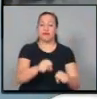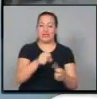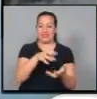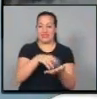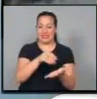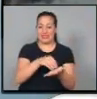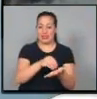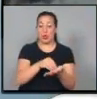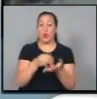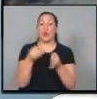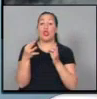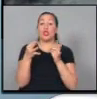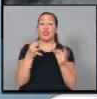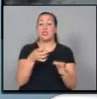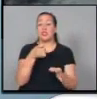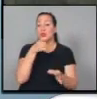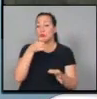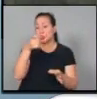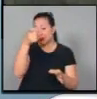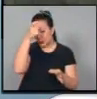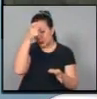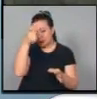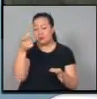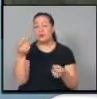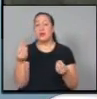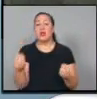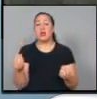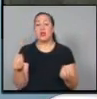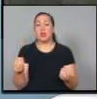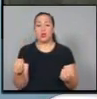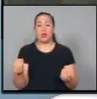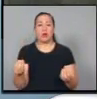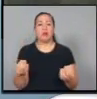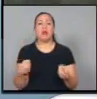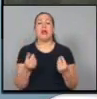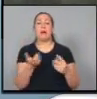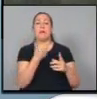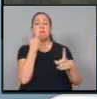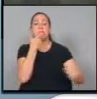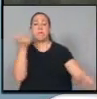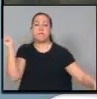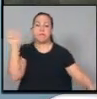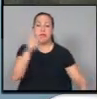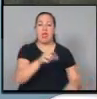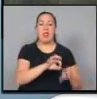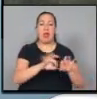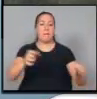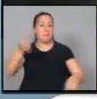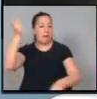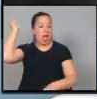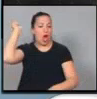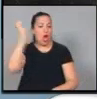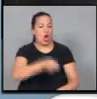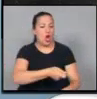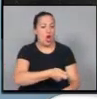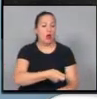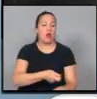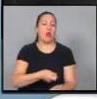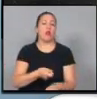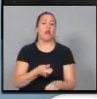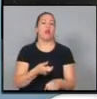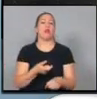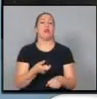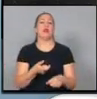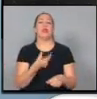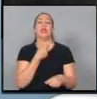cuando llegan los bomberos, ¿con qué se recibe? ¿Con cómo los recibieron? A piedrazos, a palazos, intentaron prender